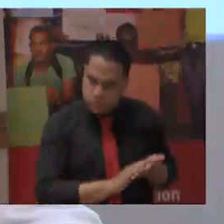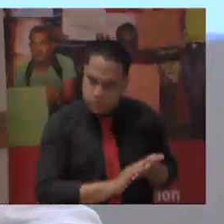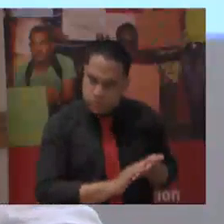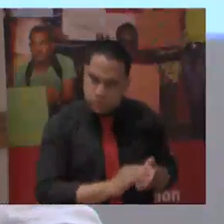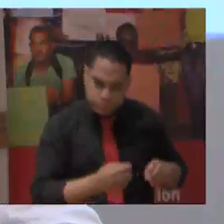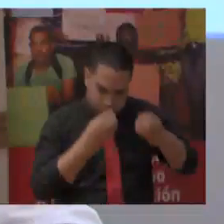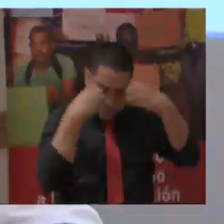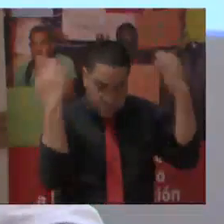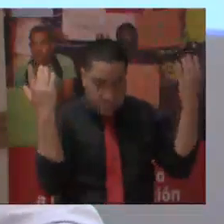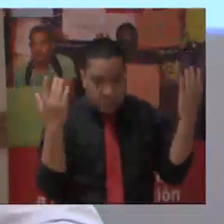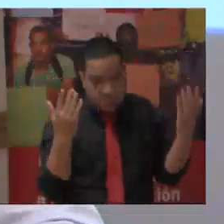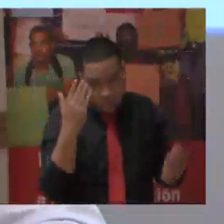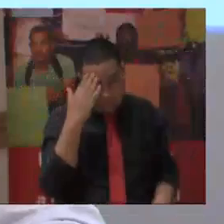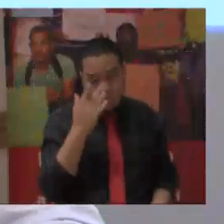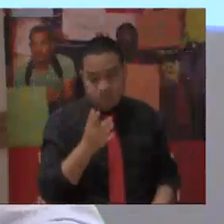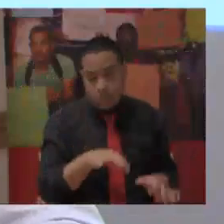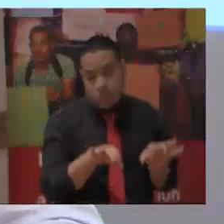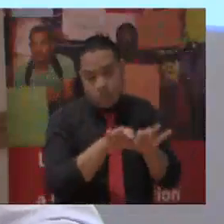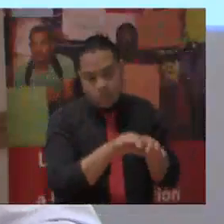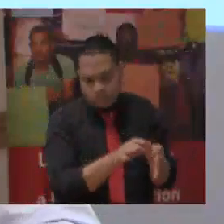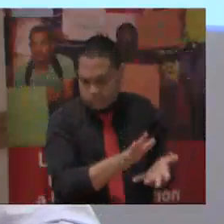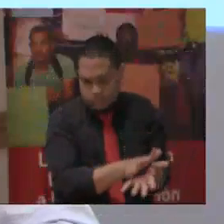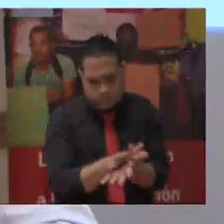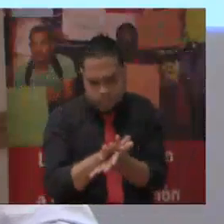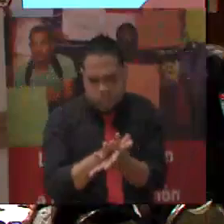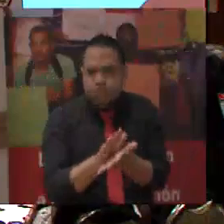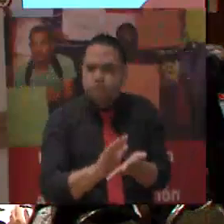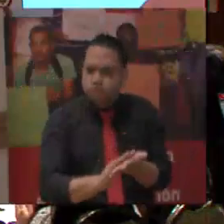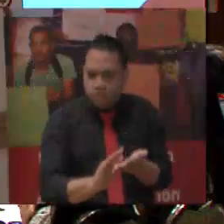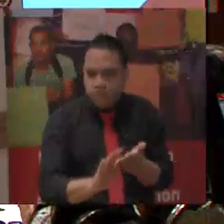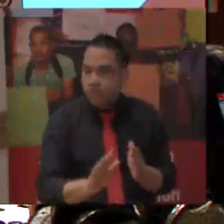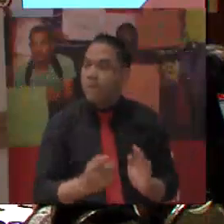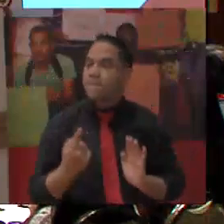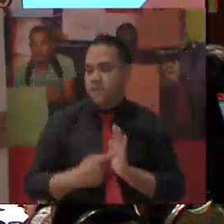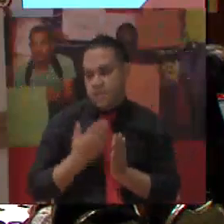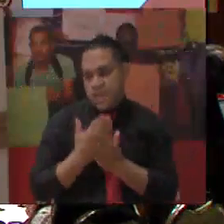que tenemos que dar para sanar las heridas de este conflicto. Mil gracias,